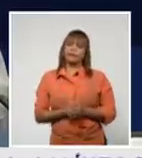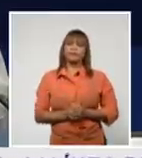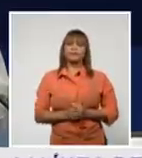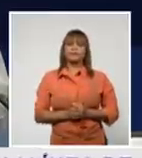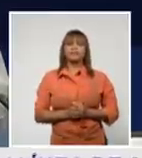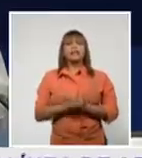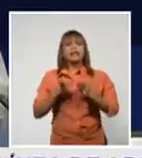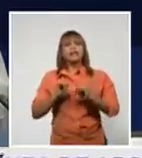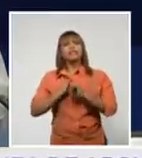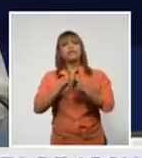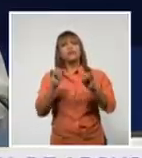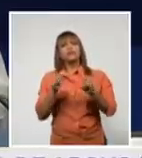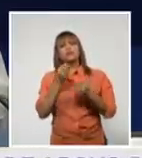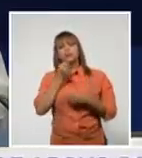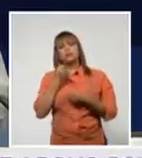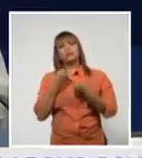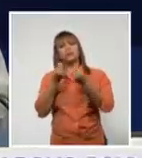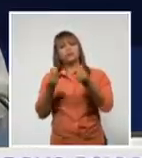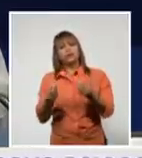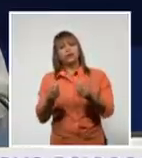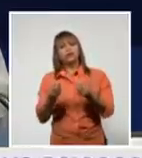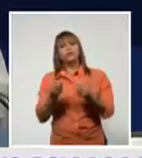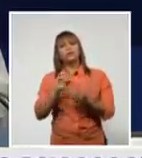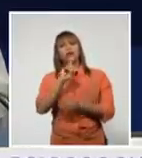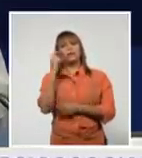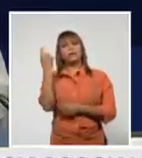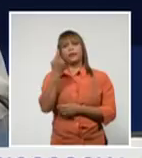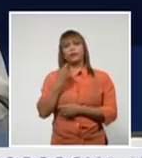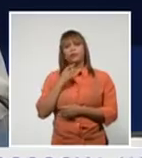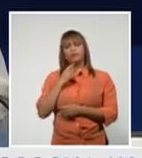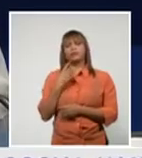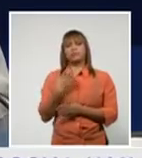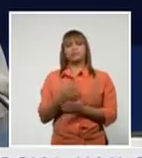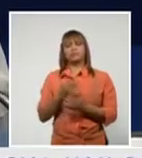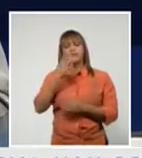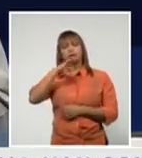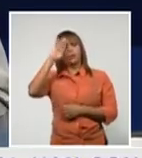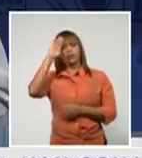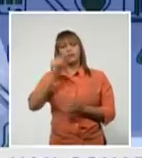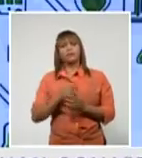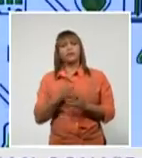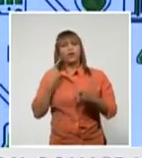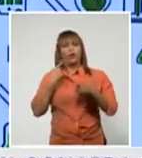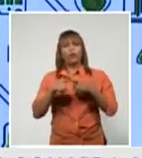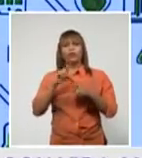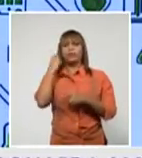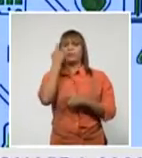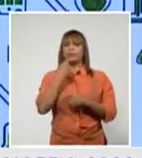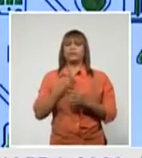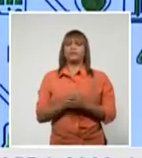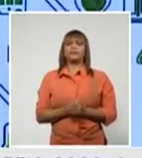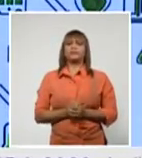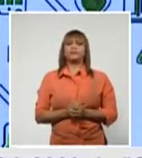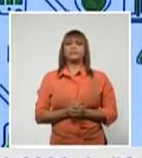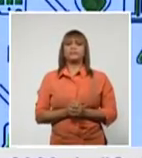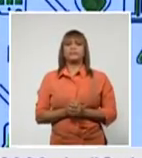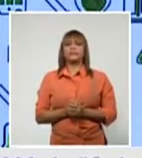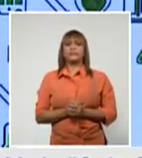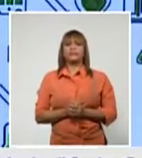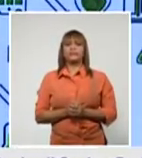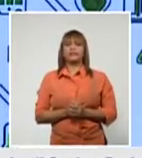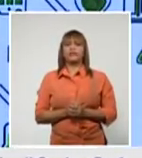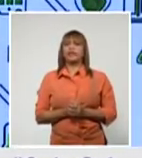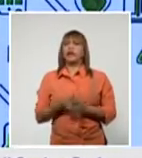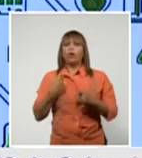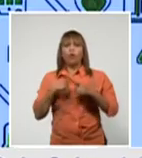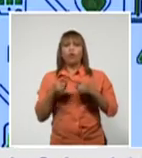información que podemos dar en relación con la pregunta de OnCuba. Siguiente pregunta. Agencia de noticias AP de Estados